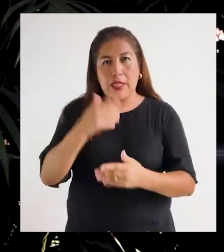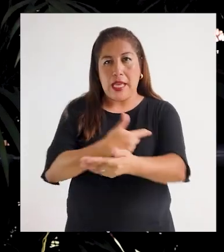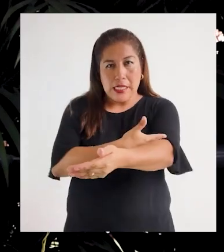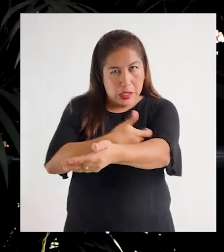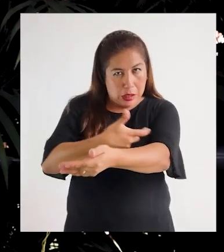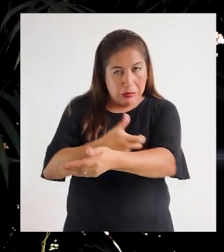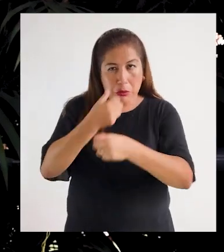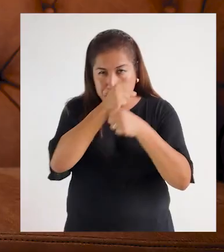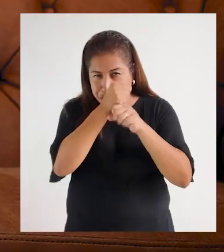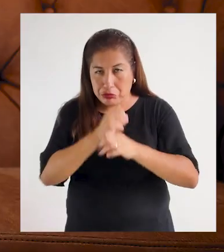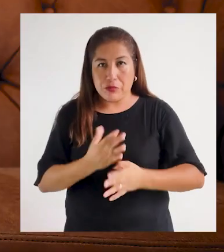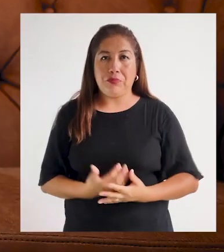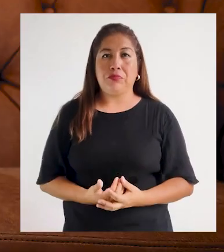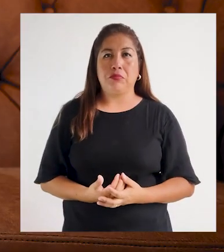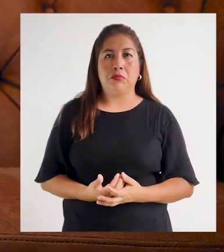orina, de sangre,